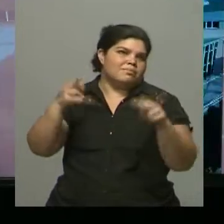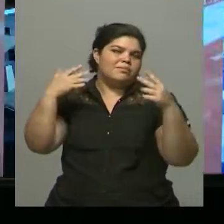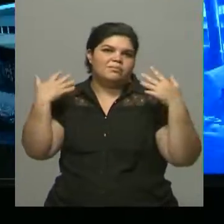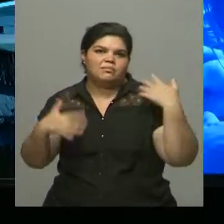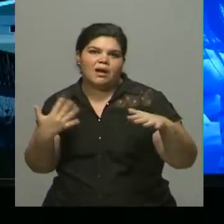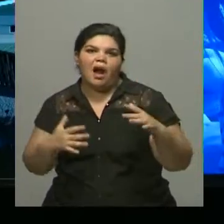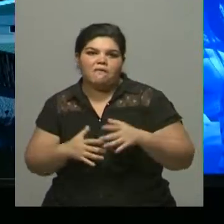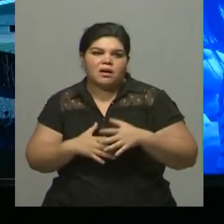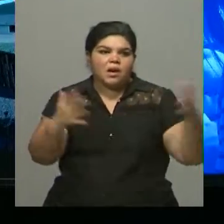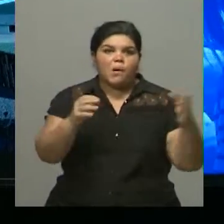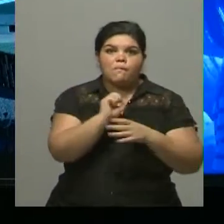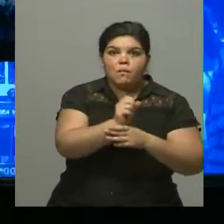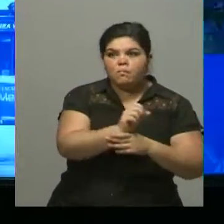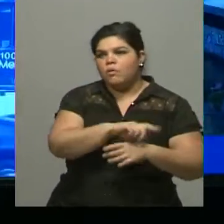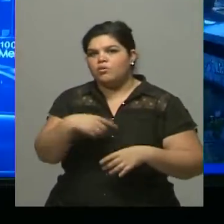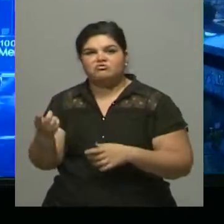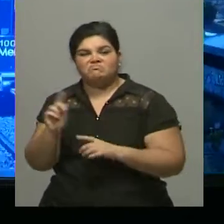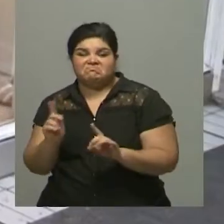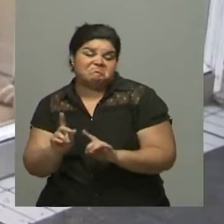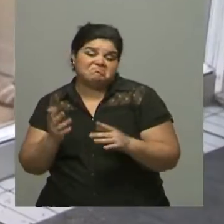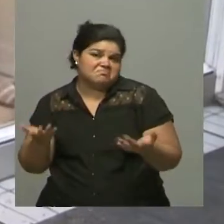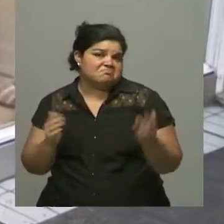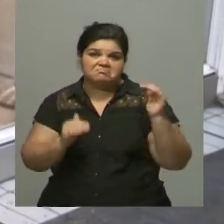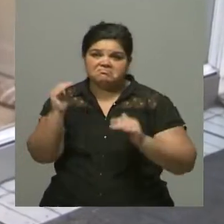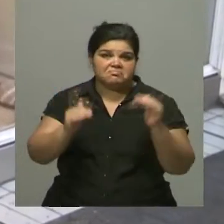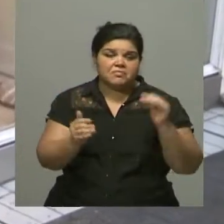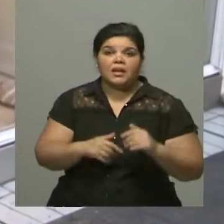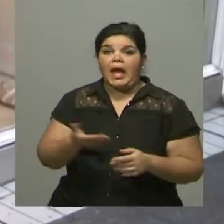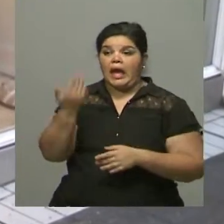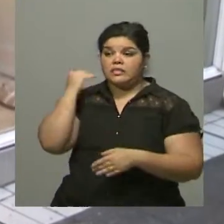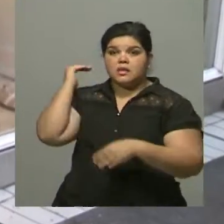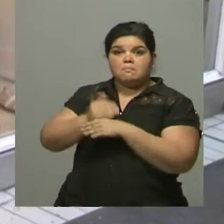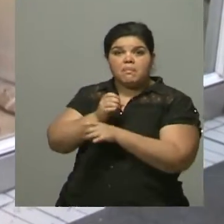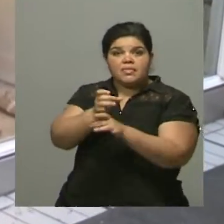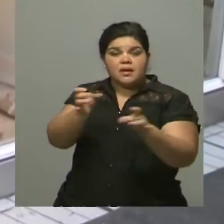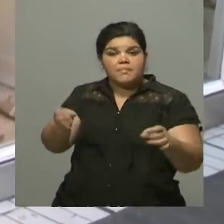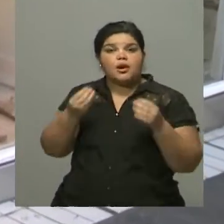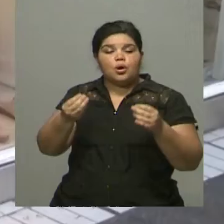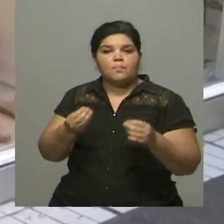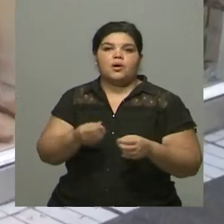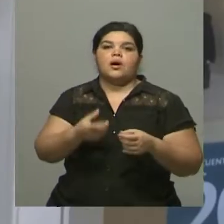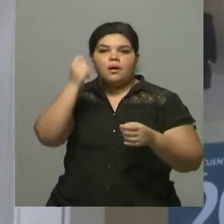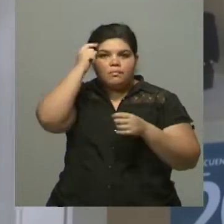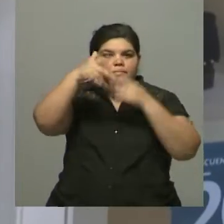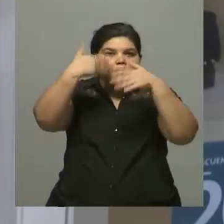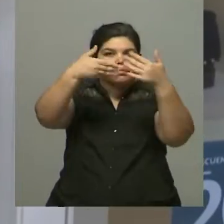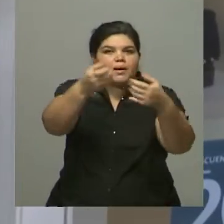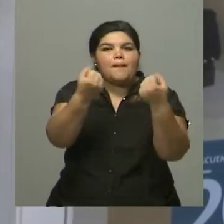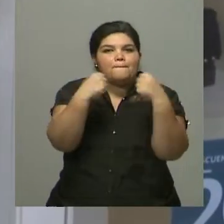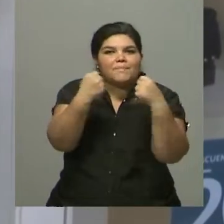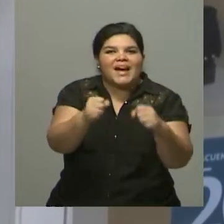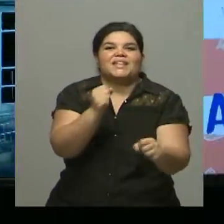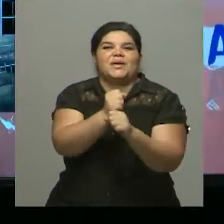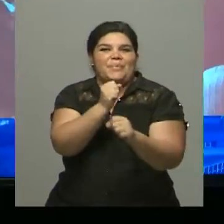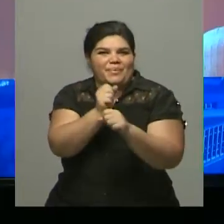tienen menos protagonismo. En el contexto de pandemia lo que tuvo mucho protagonismo y mucha demanda fueron los programas de entrenamiento para el trabajo. Bien. Porque eso de alguna